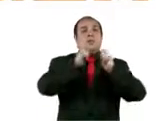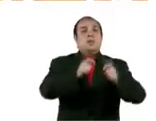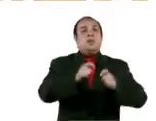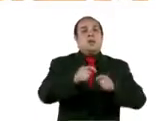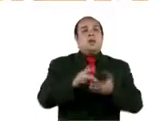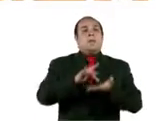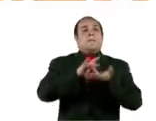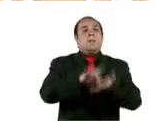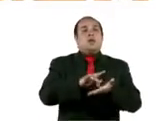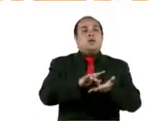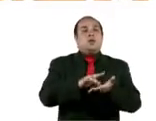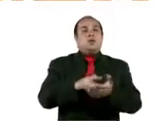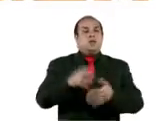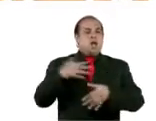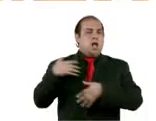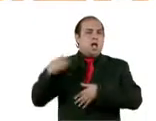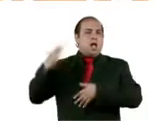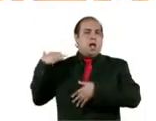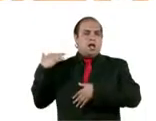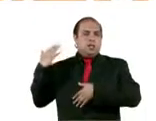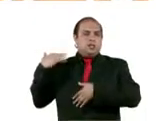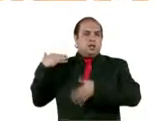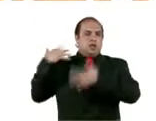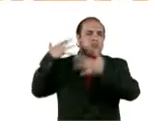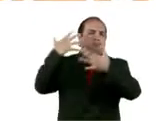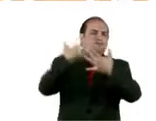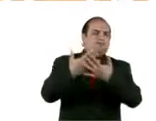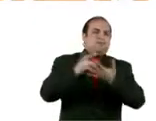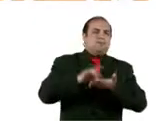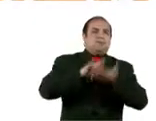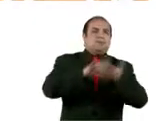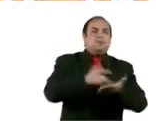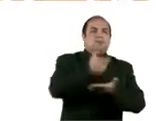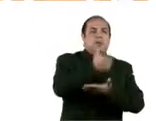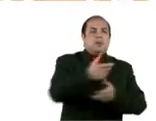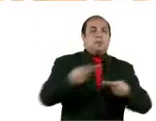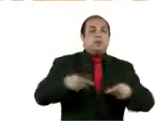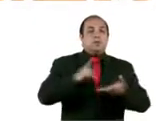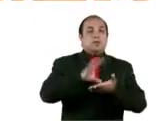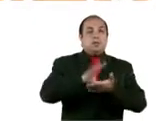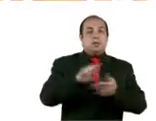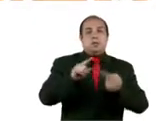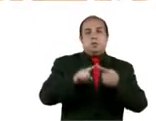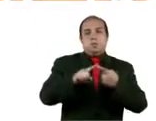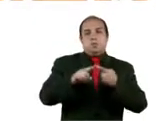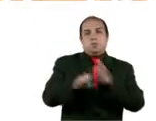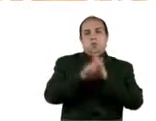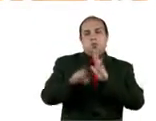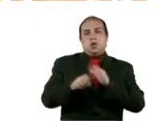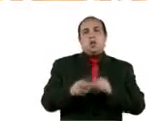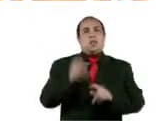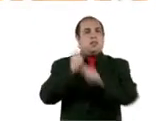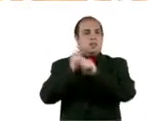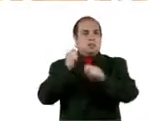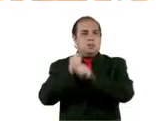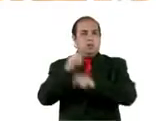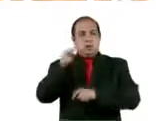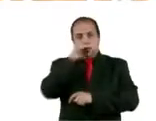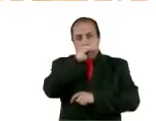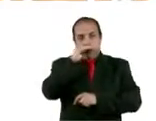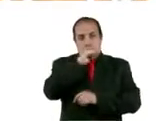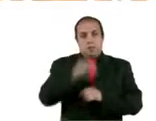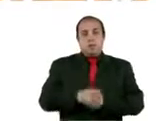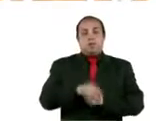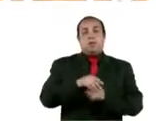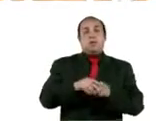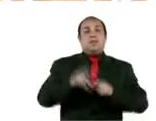dado a las personas con discapacidad en la ciudad, que tiene que ver, entre otras, con transporte gratuito. Entonces estarán entregando en